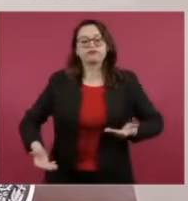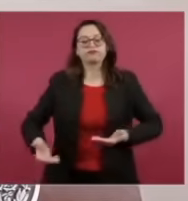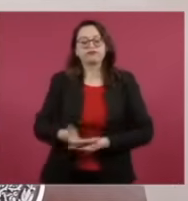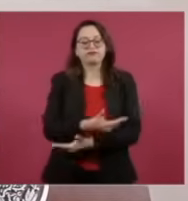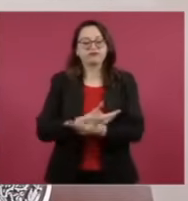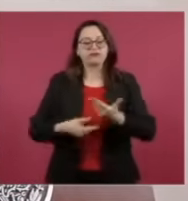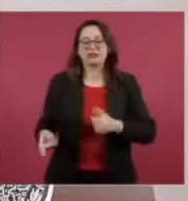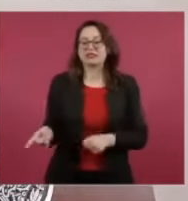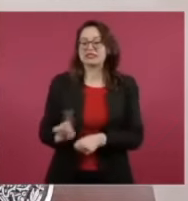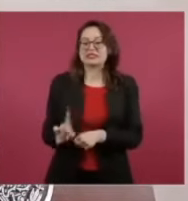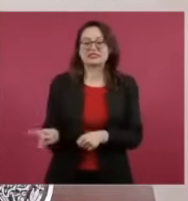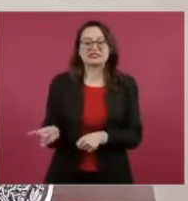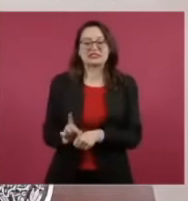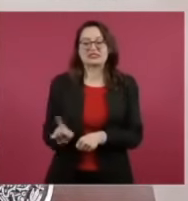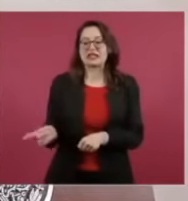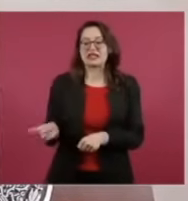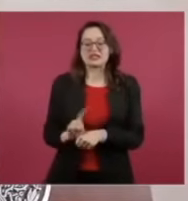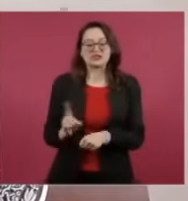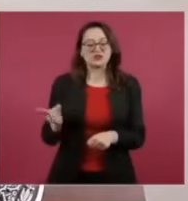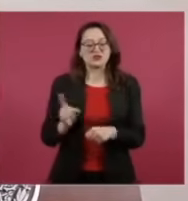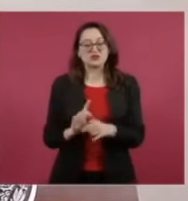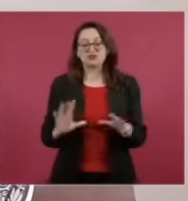s nos